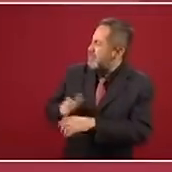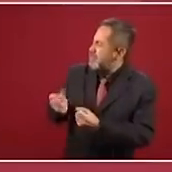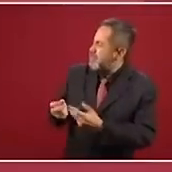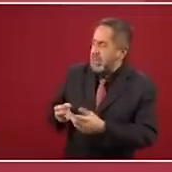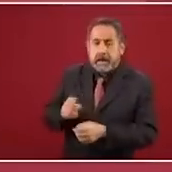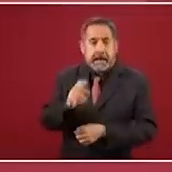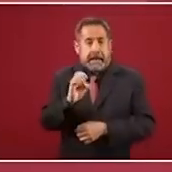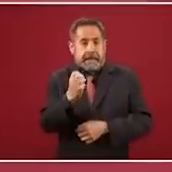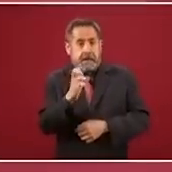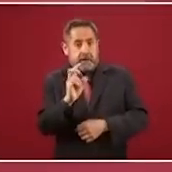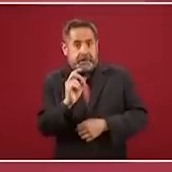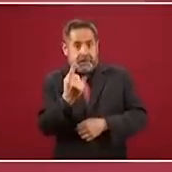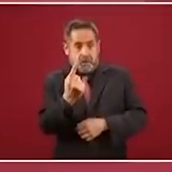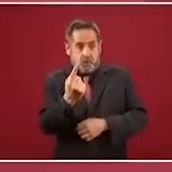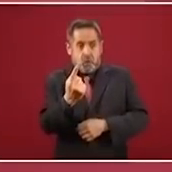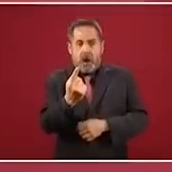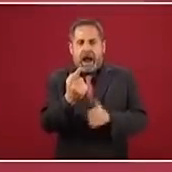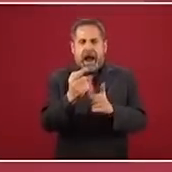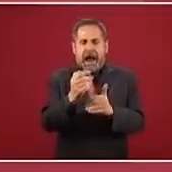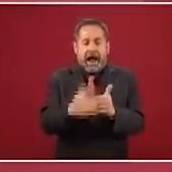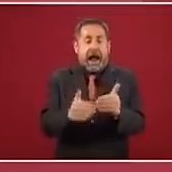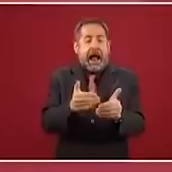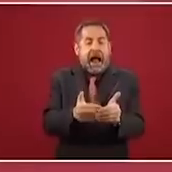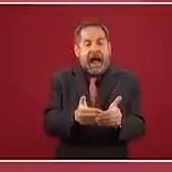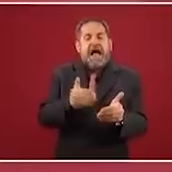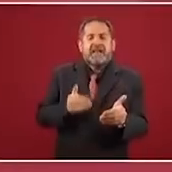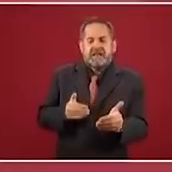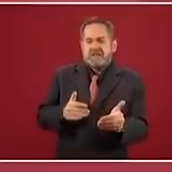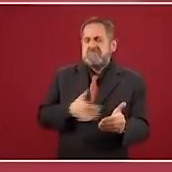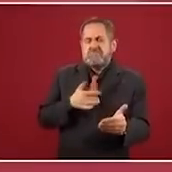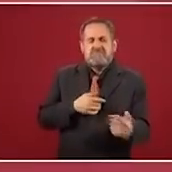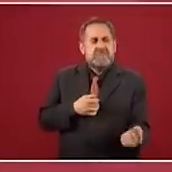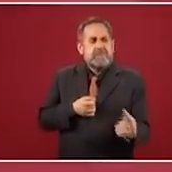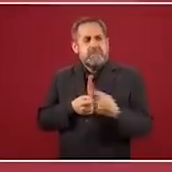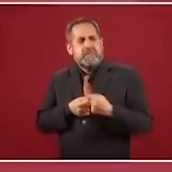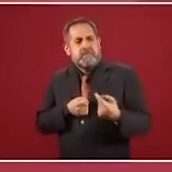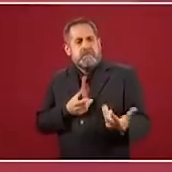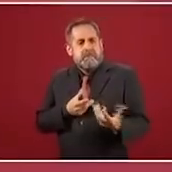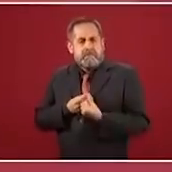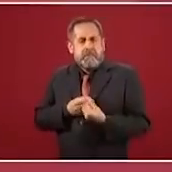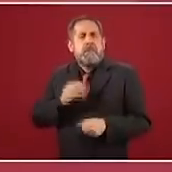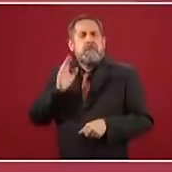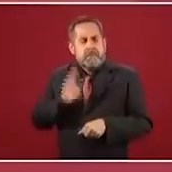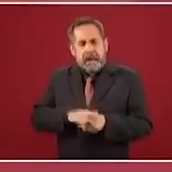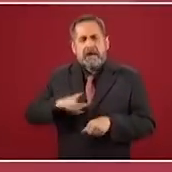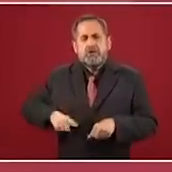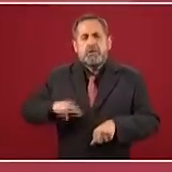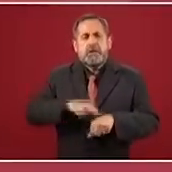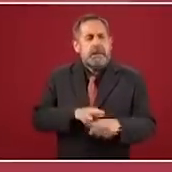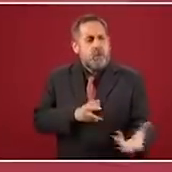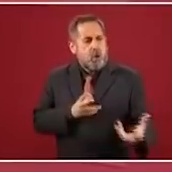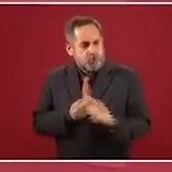31 de enero, se adhieran otros. De todas maneras,